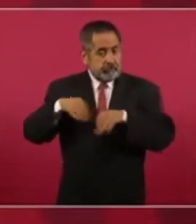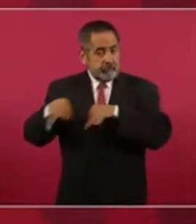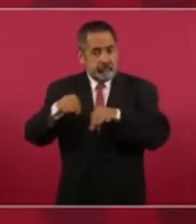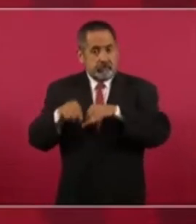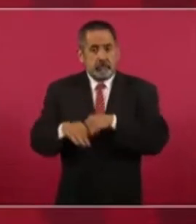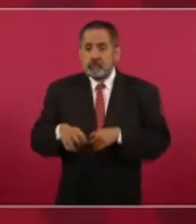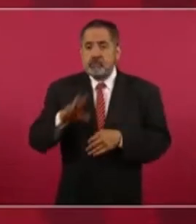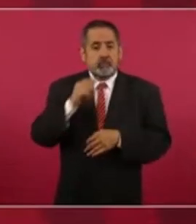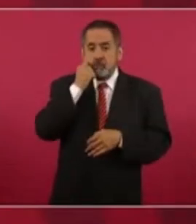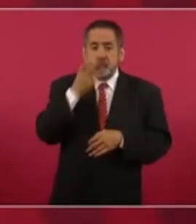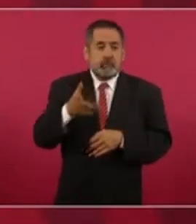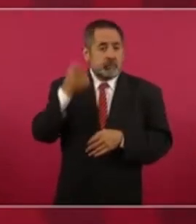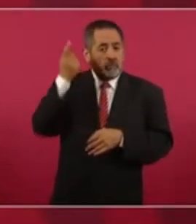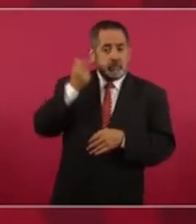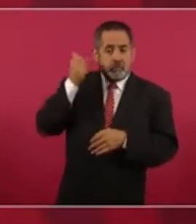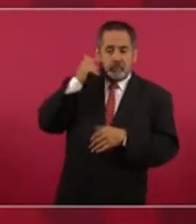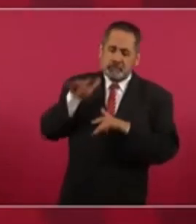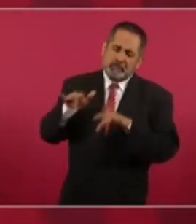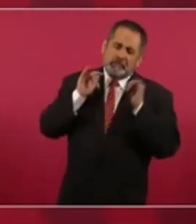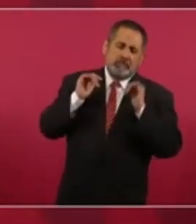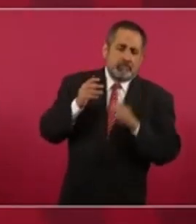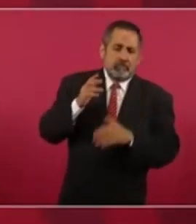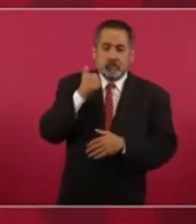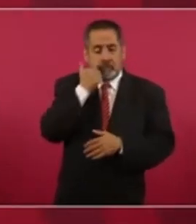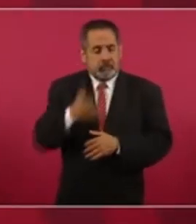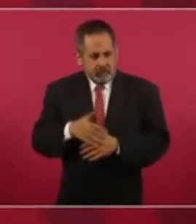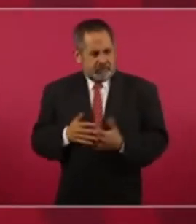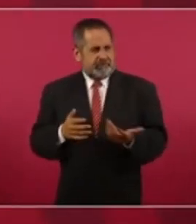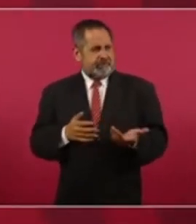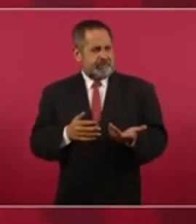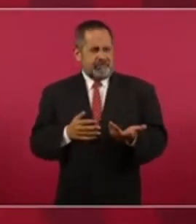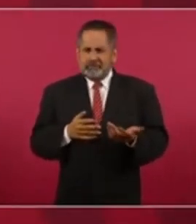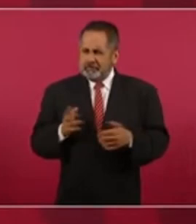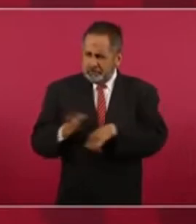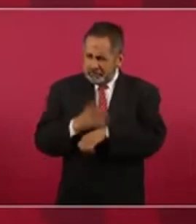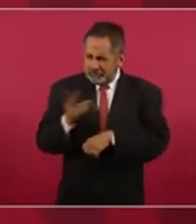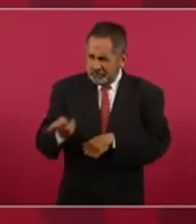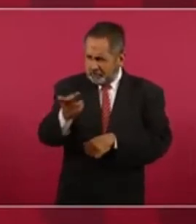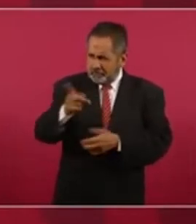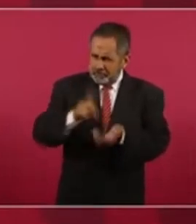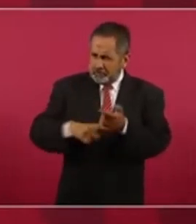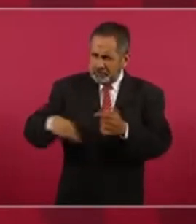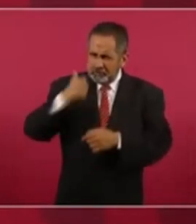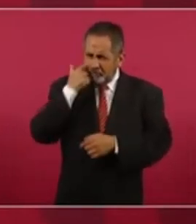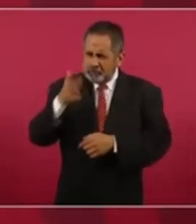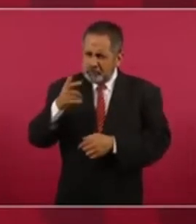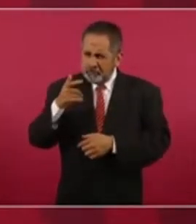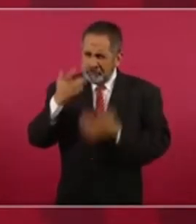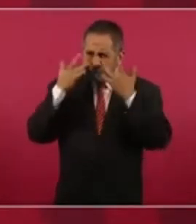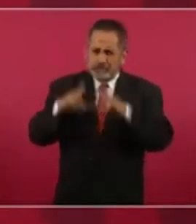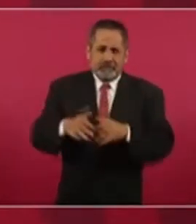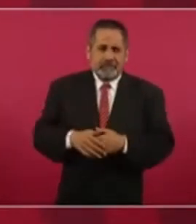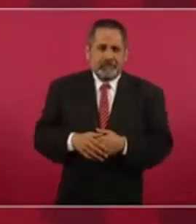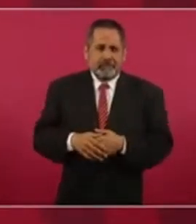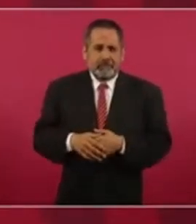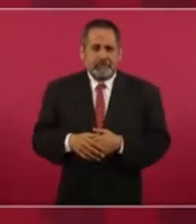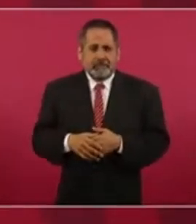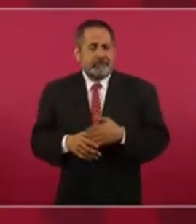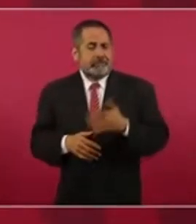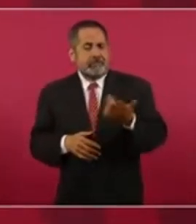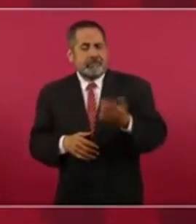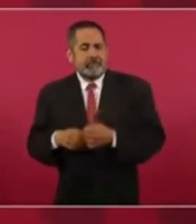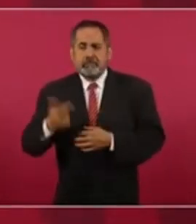no se quieren jubilar. Y pregunté, ¿por qué? Ah, porque no les